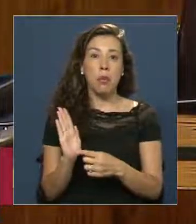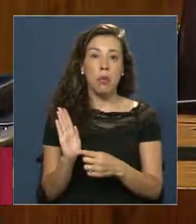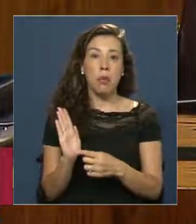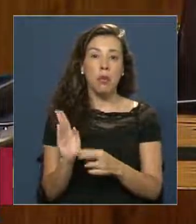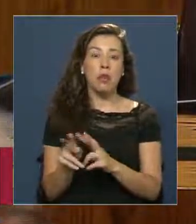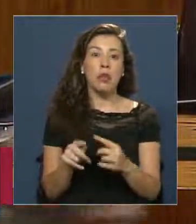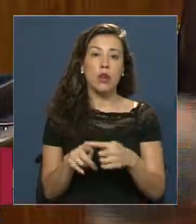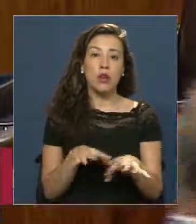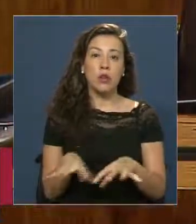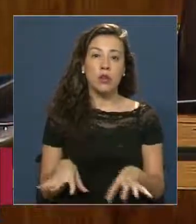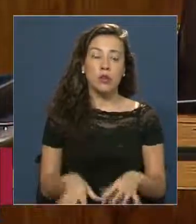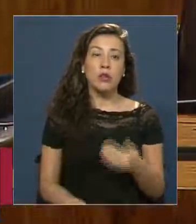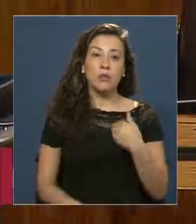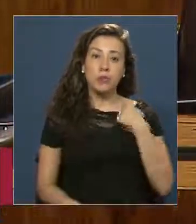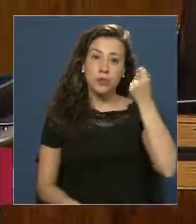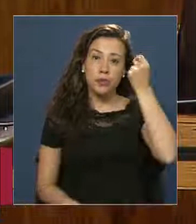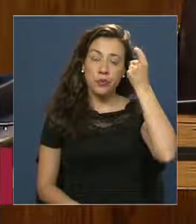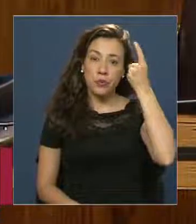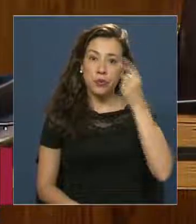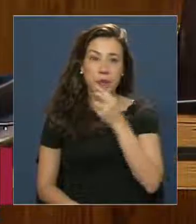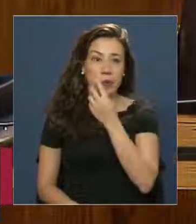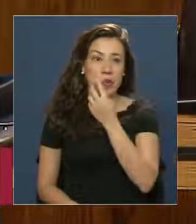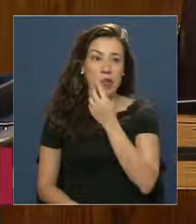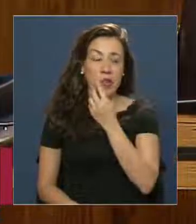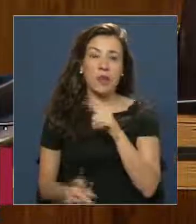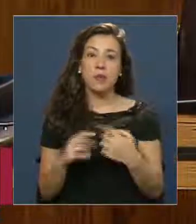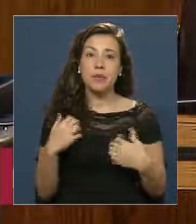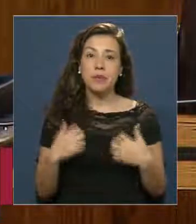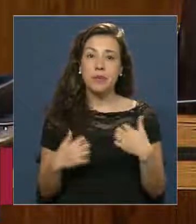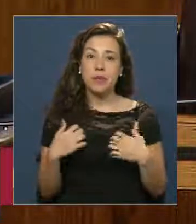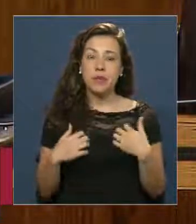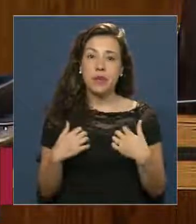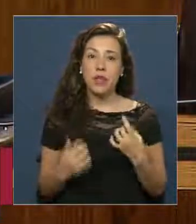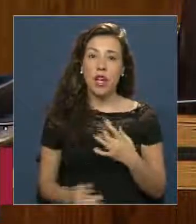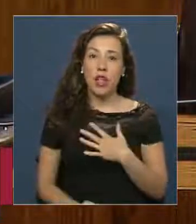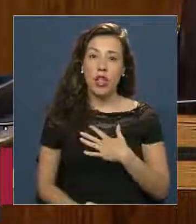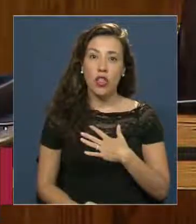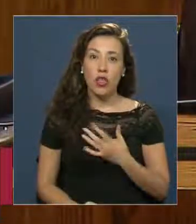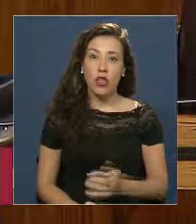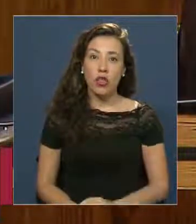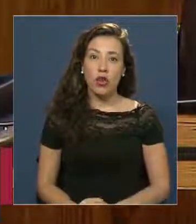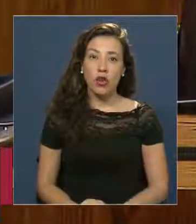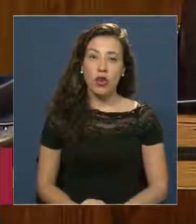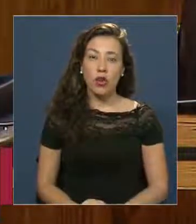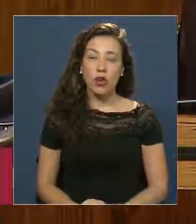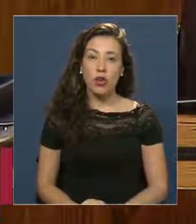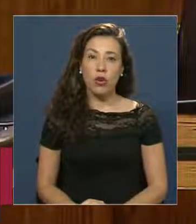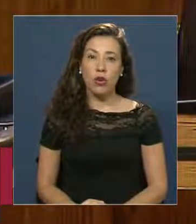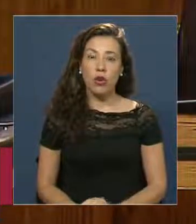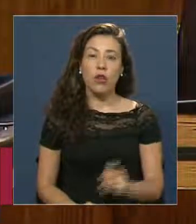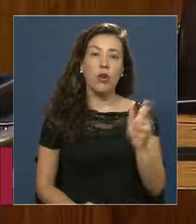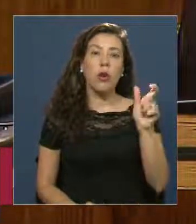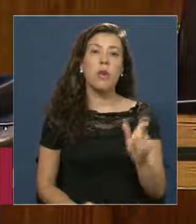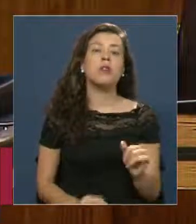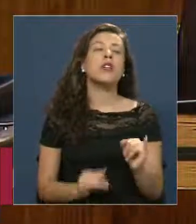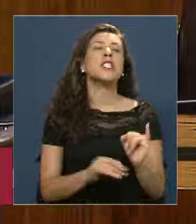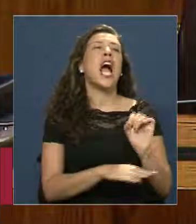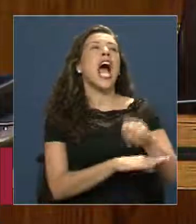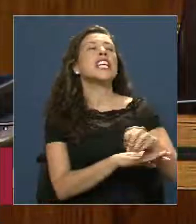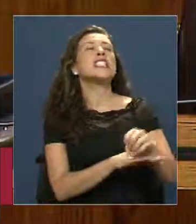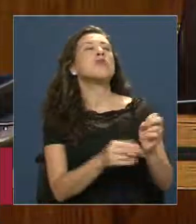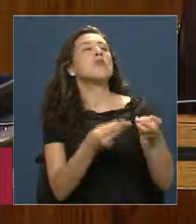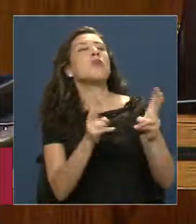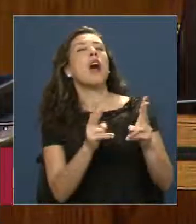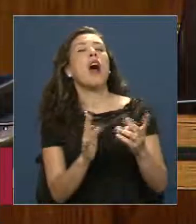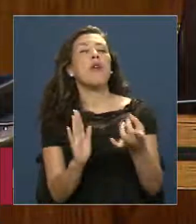conducta. Y yo entiendo la molestia y el dolor que puede generar que alguien justifique la violación a los derechos